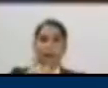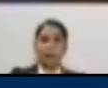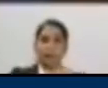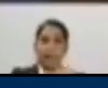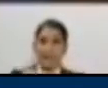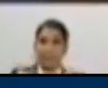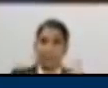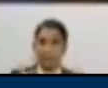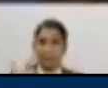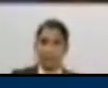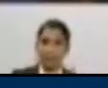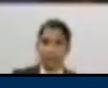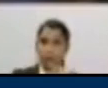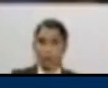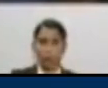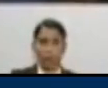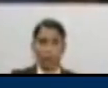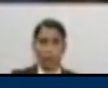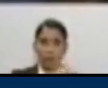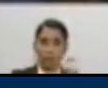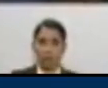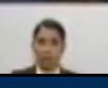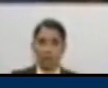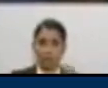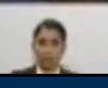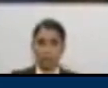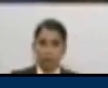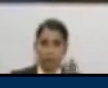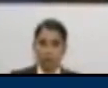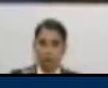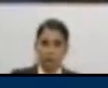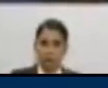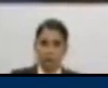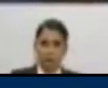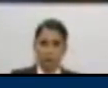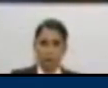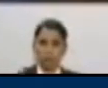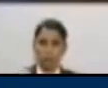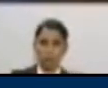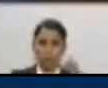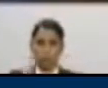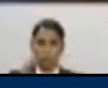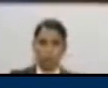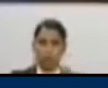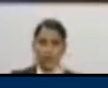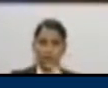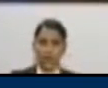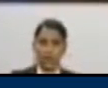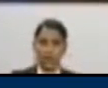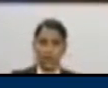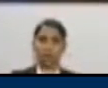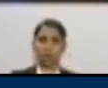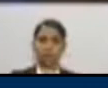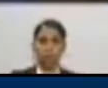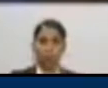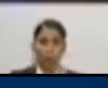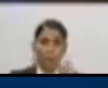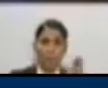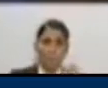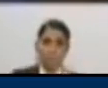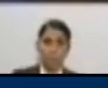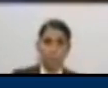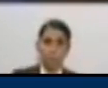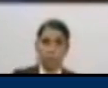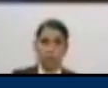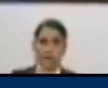el petróleo que no saben a dónde va. ¿Qué pasa con esto? Bueno, van a esperar una nueva bandera. Los buques esperarán una nueva bandera. No